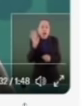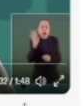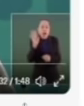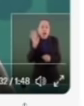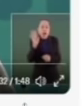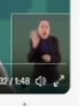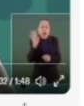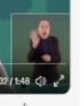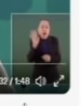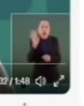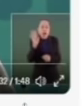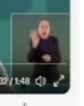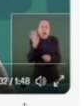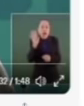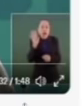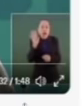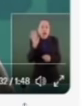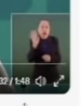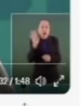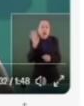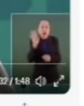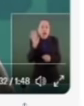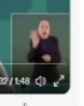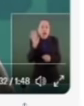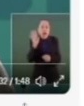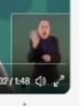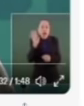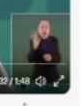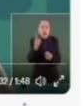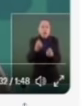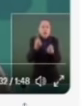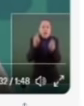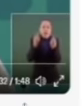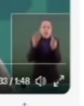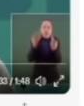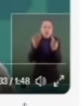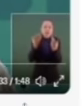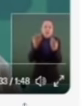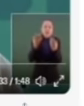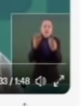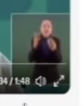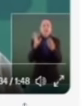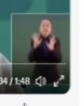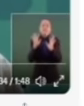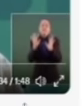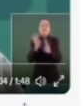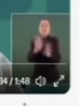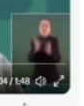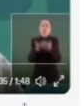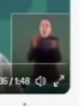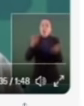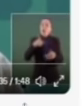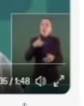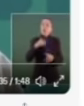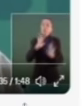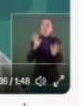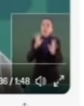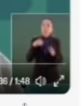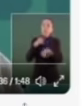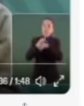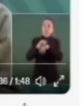de esto así que pues vamos a reanudar a la explicación del presidente y que ahora digan yo tengo esta concesión y la voy a